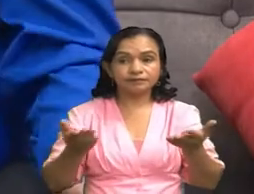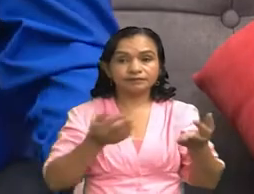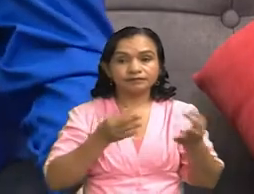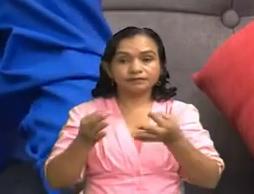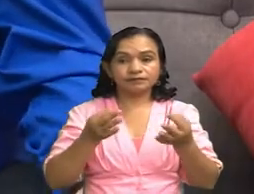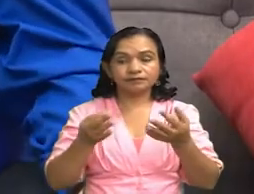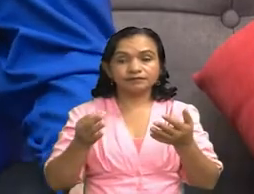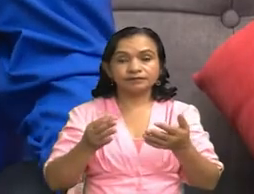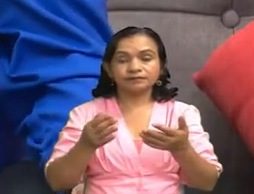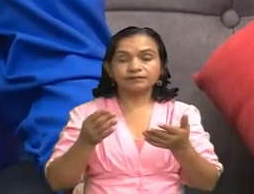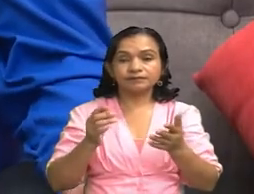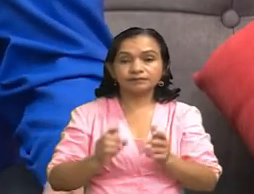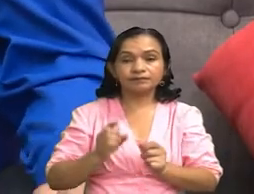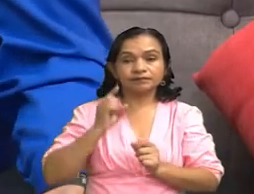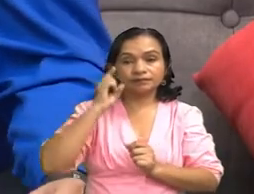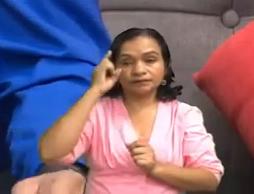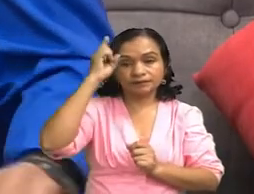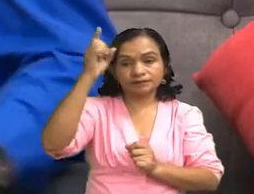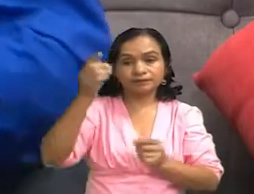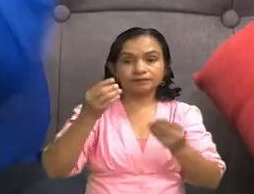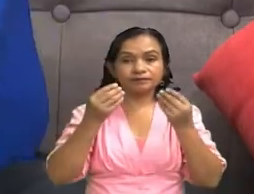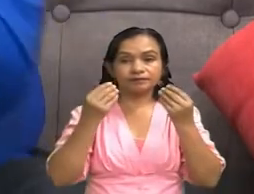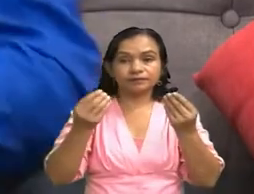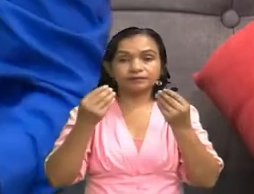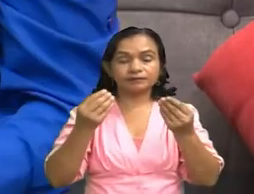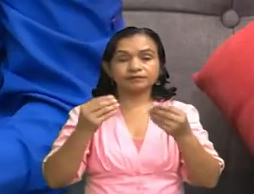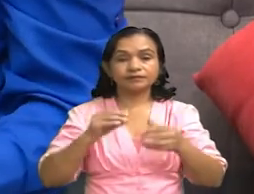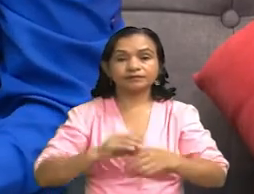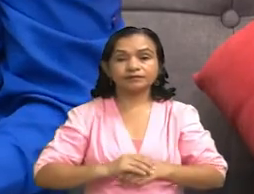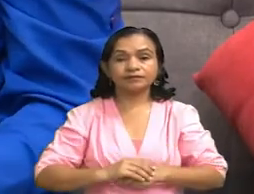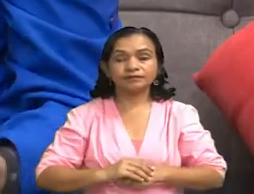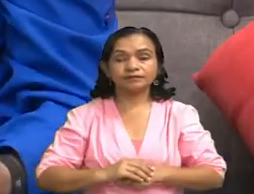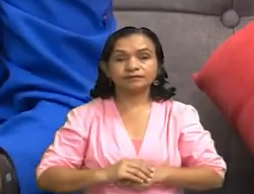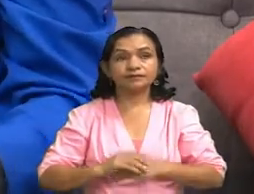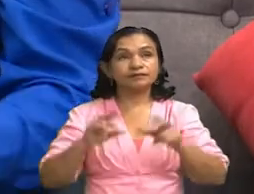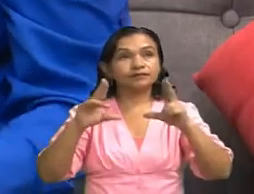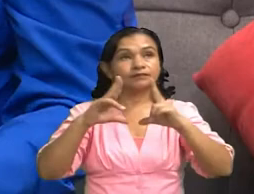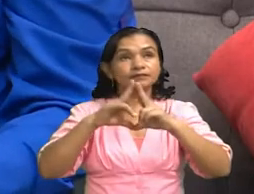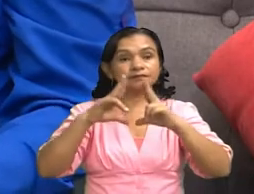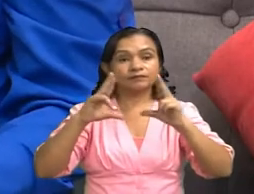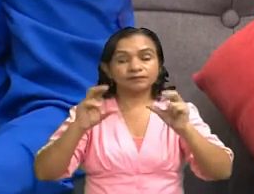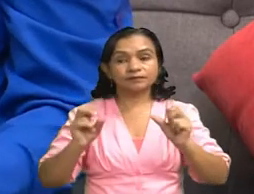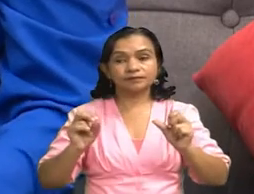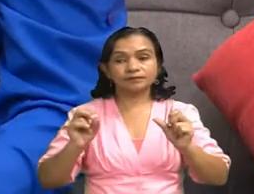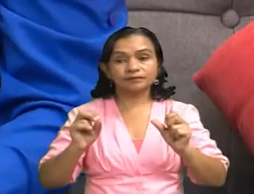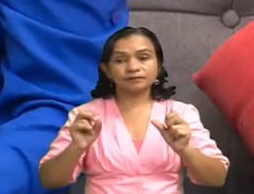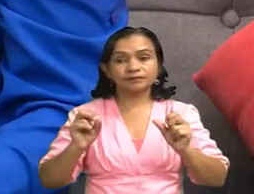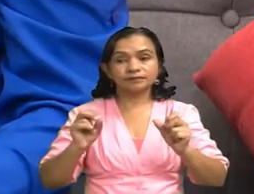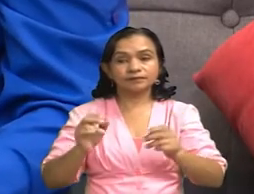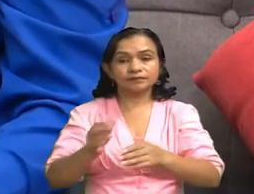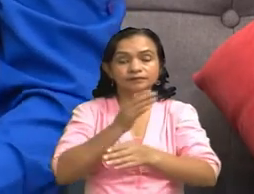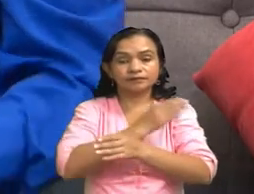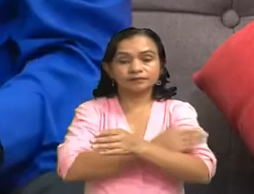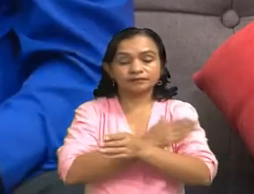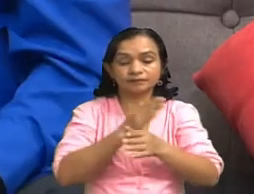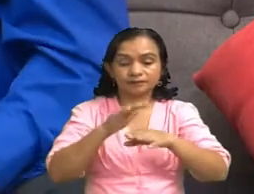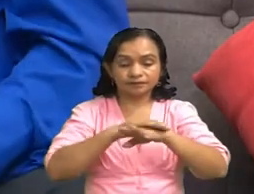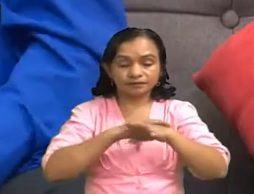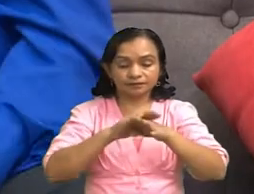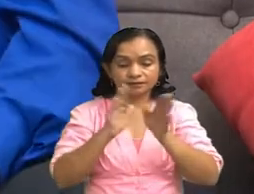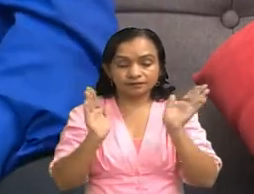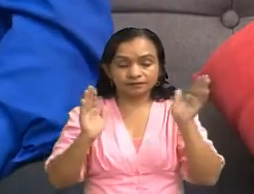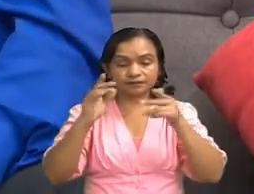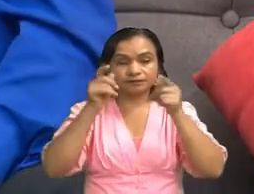hemos avanzado mucho porque Nicaragua no había sido certificada.